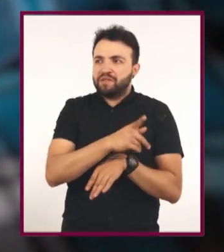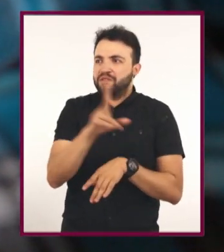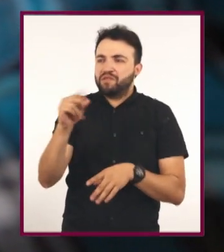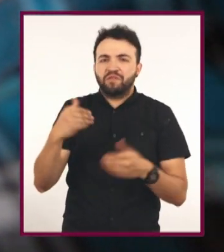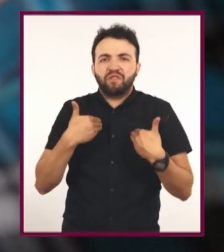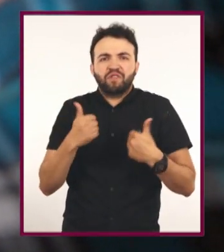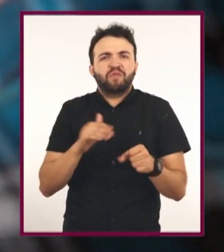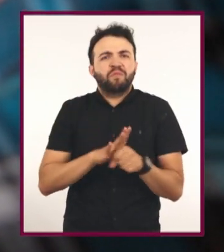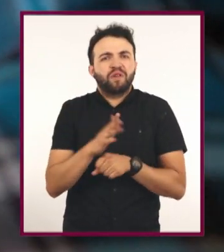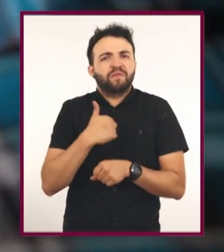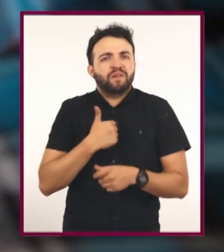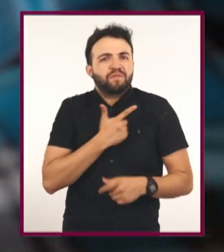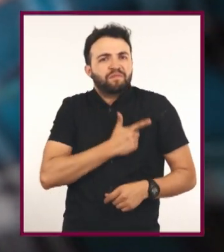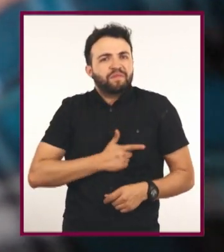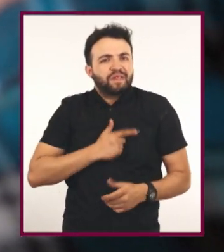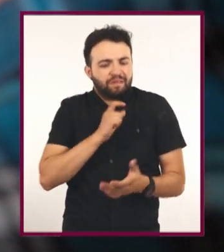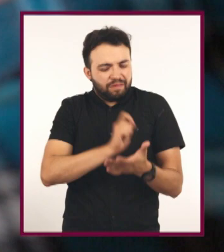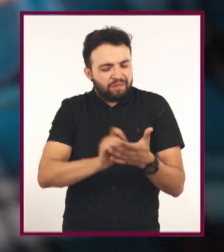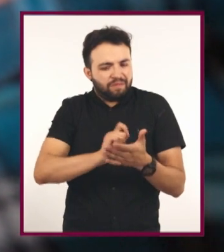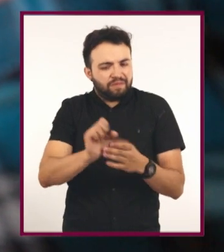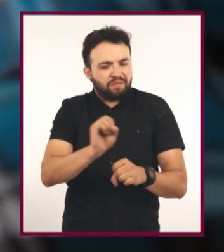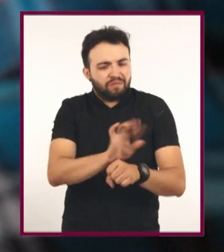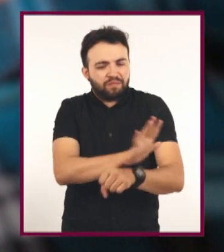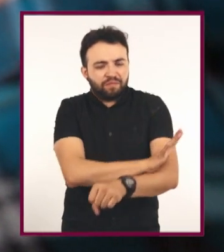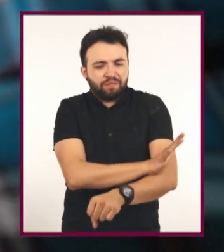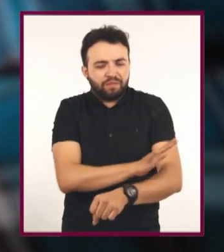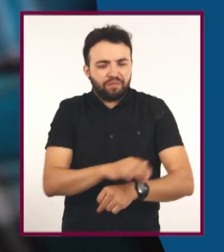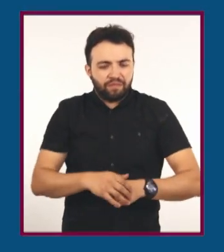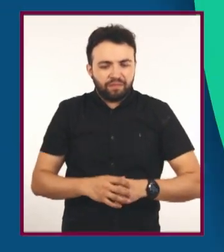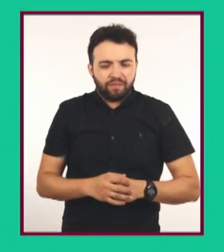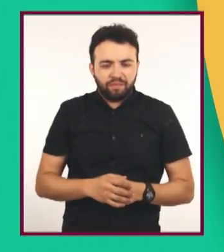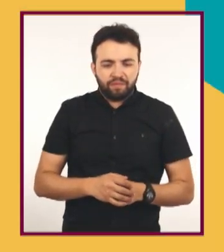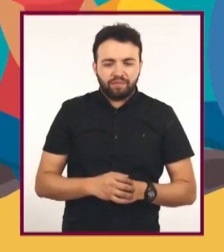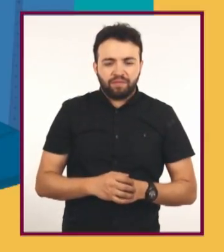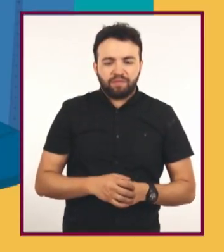No sé. Mis amigos no entienden por qué me gusta la poesía.